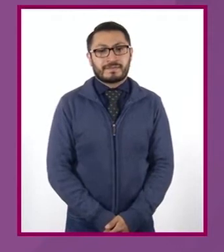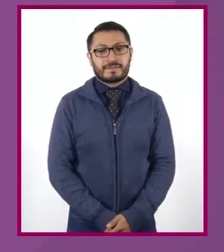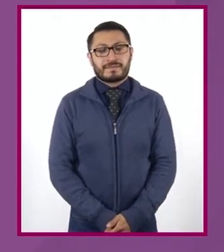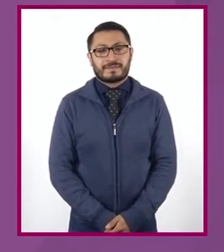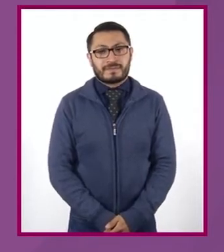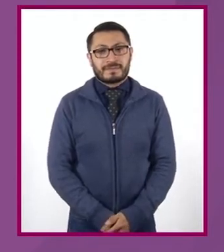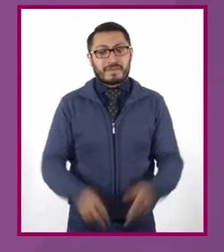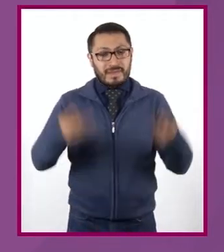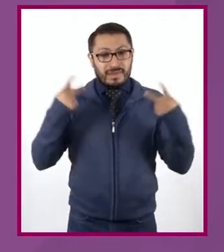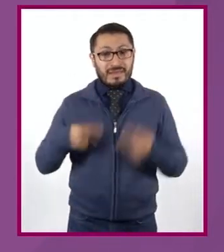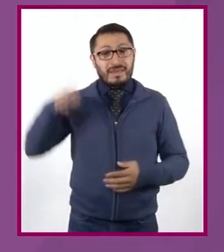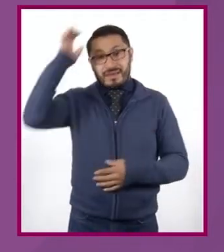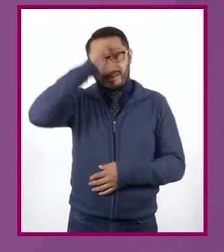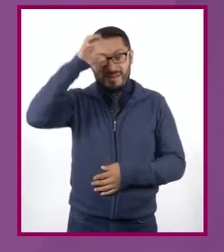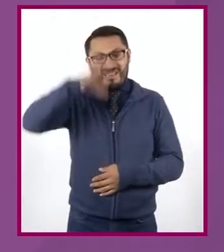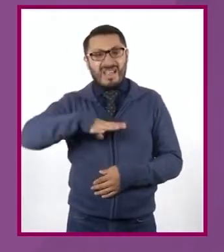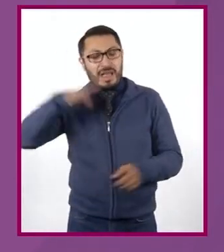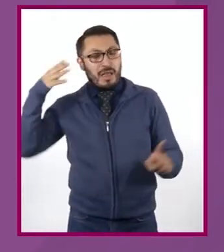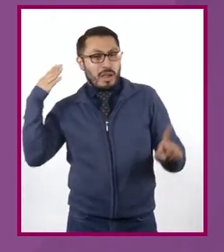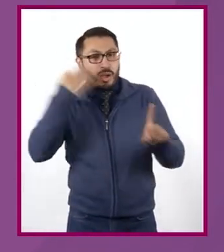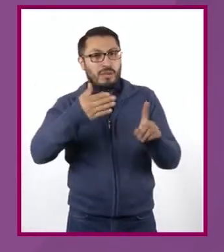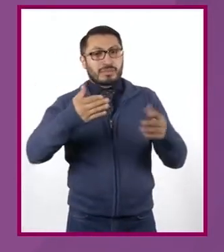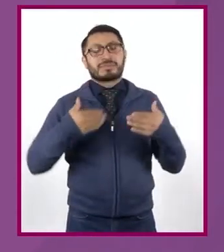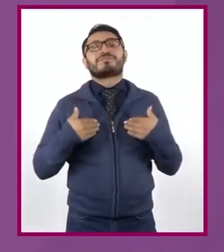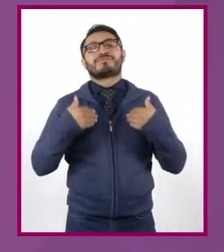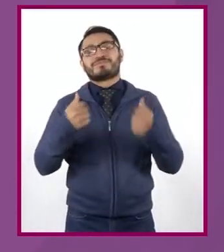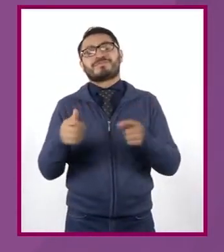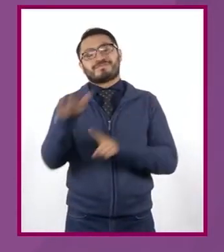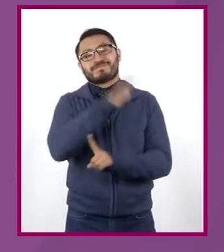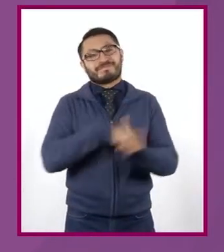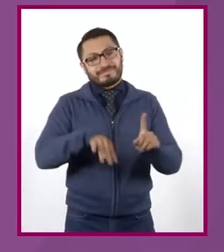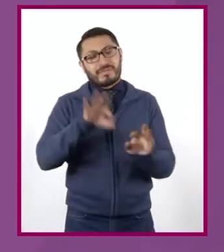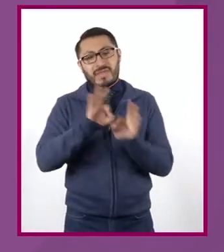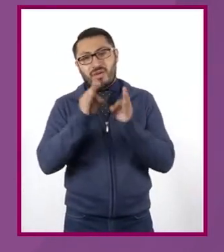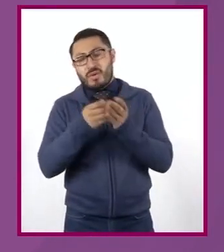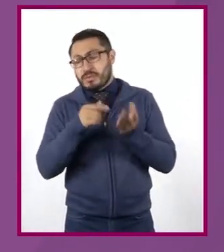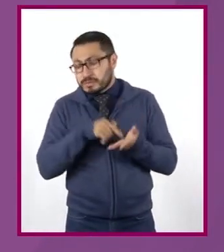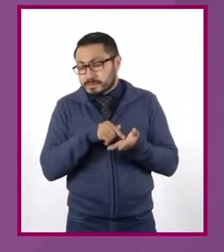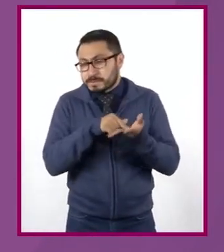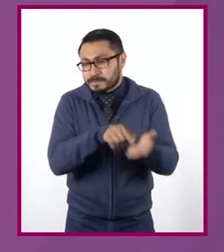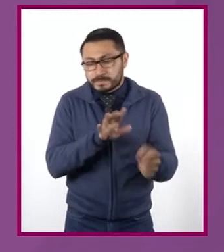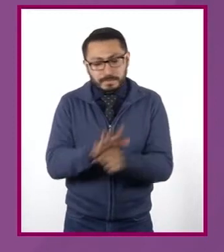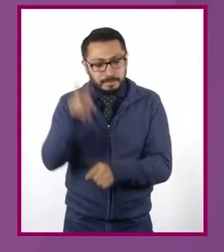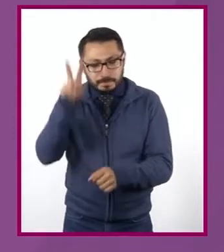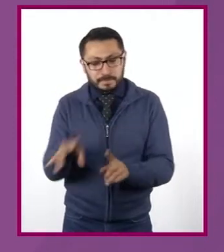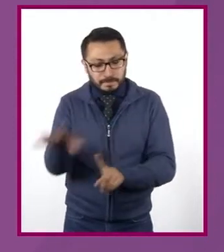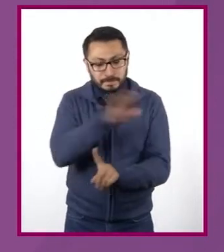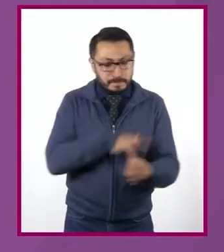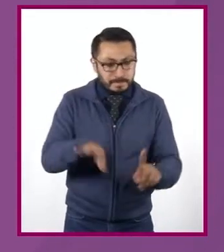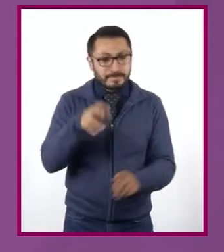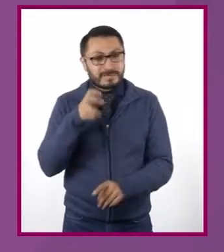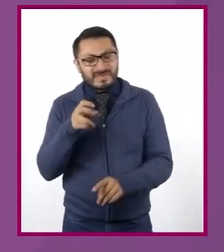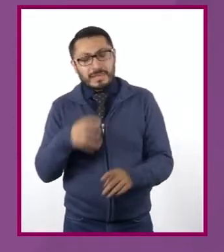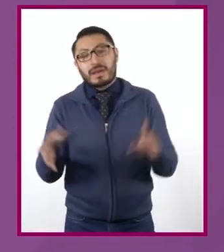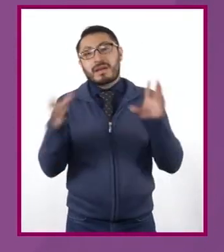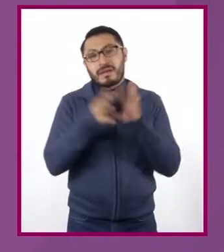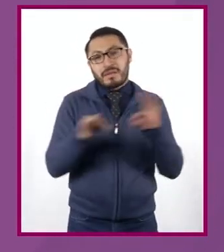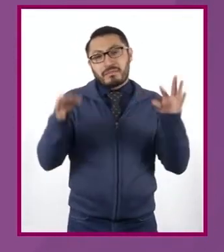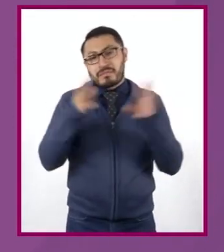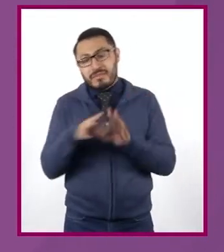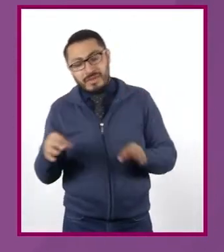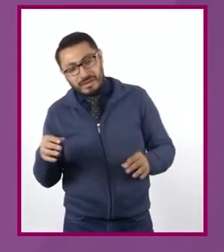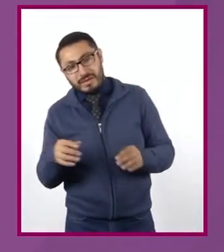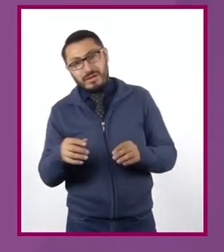Los científicos intentan comprender el mundo haciendo modelos de la realidad para racionalizar, explicar y